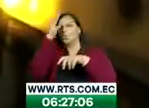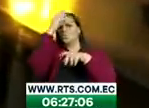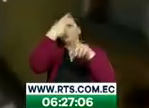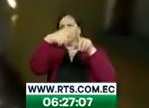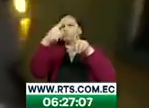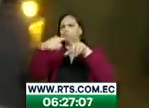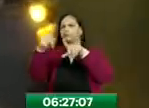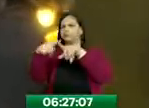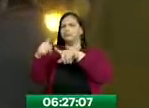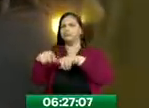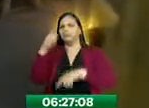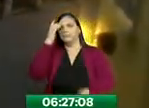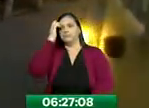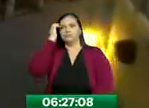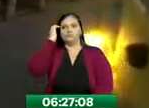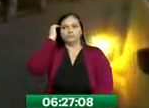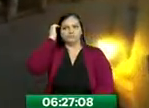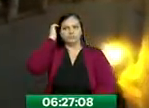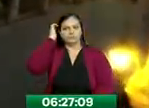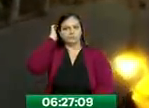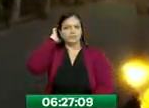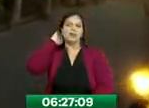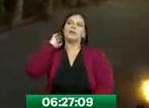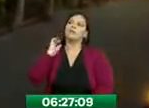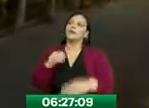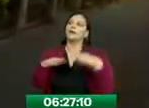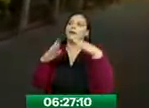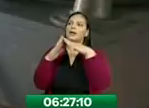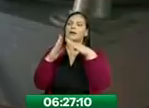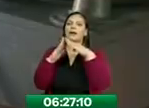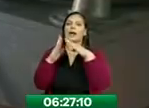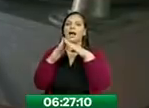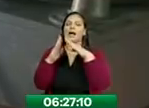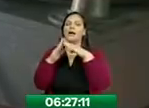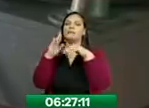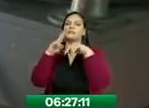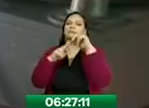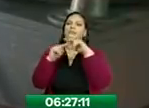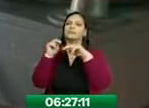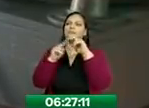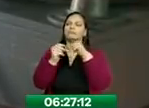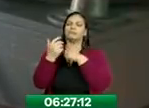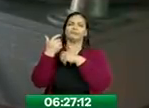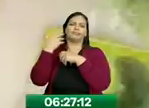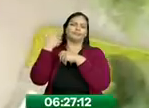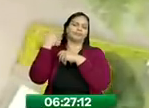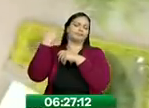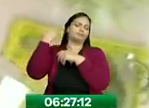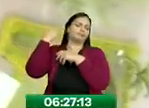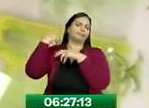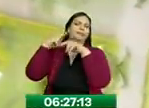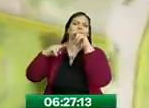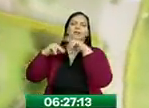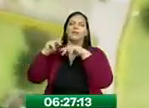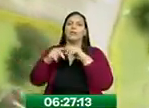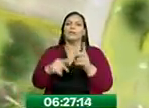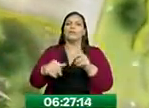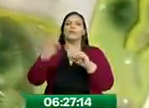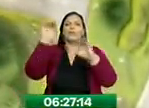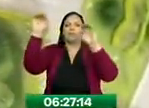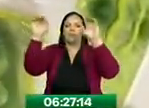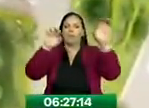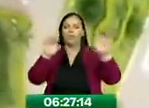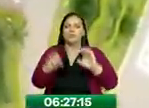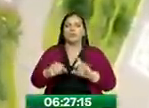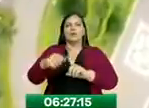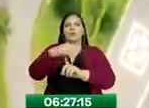También destacan las casas de principio de siglo o era republicana, el Museo Municipal, Parque Central, el diseño